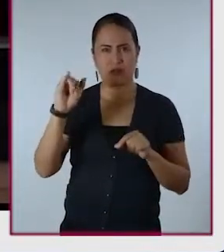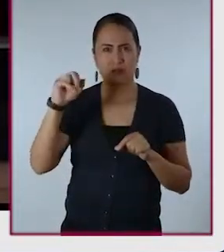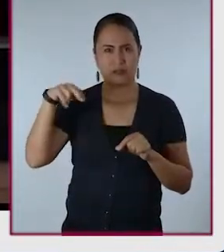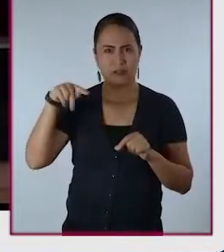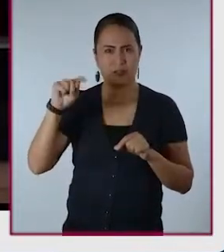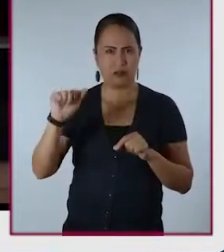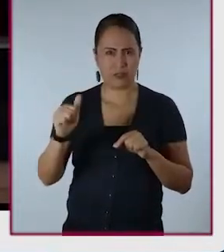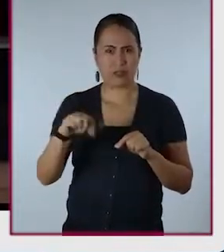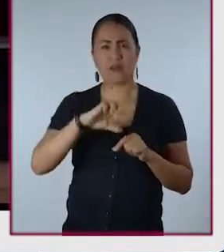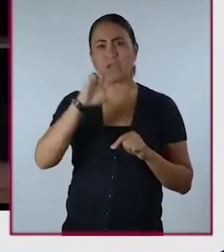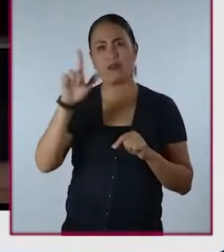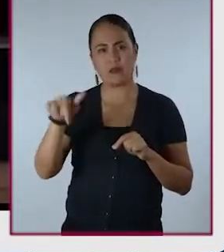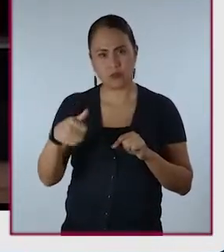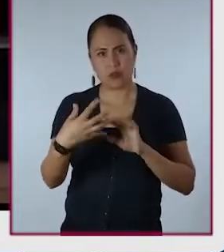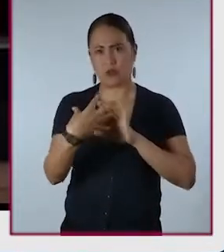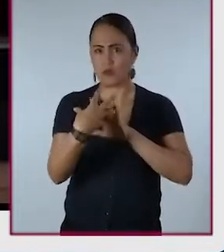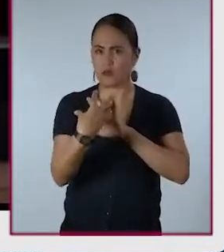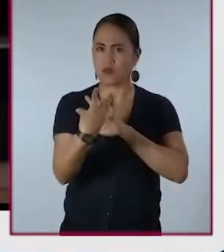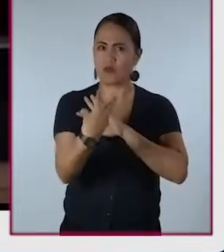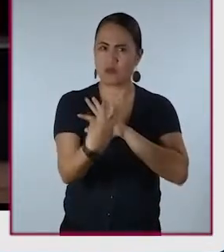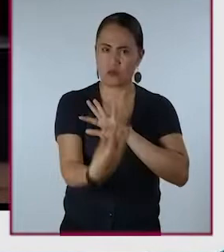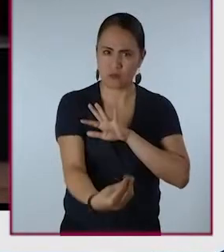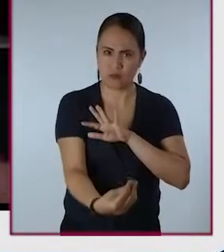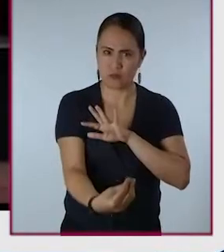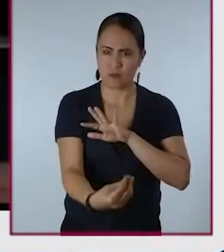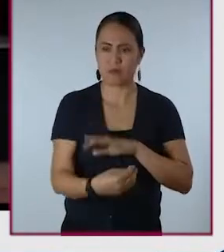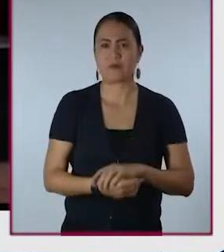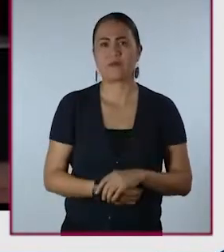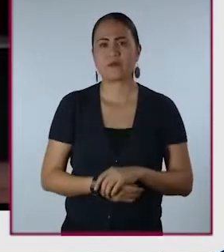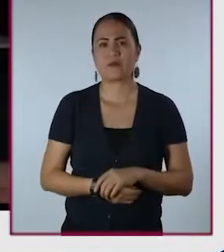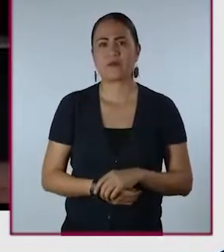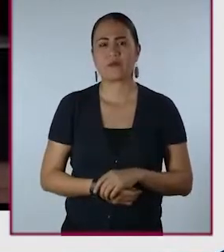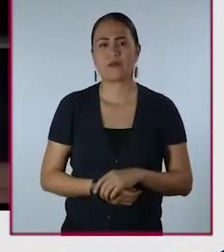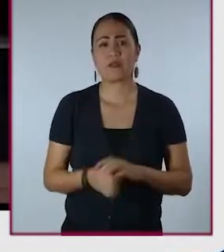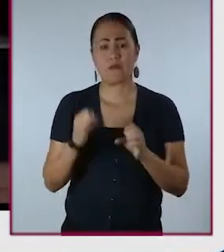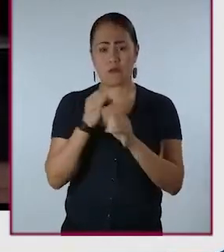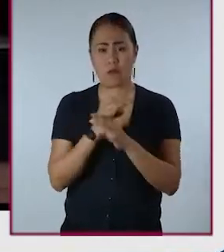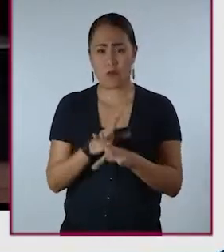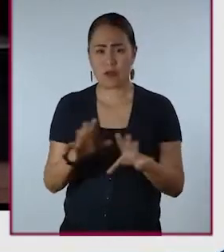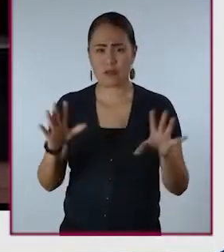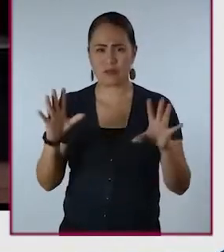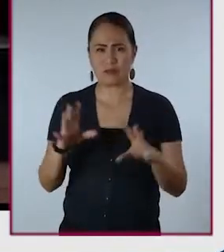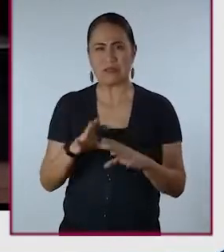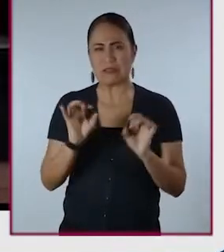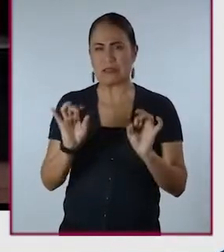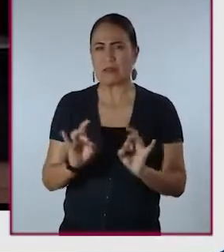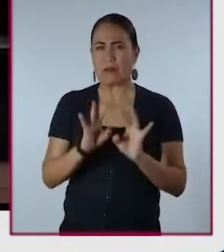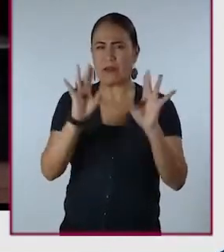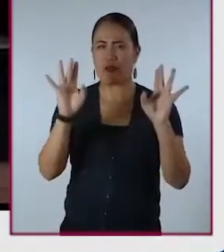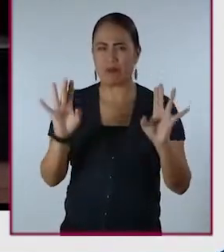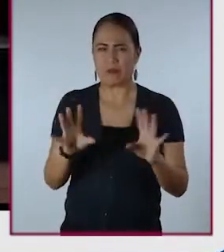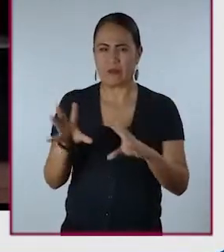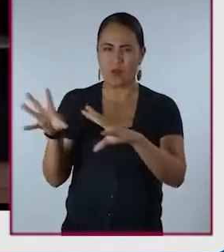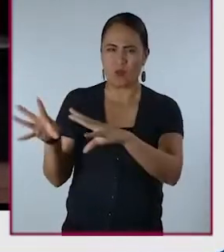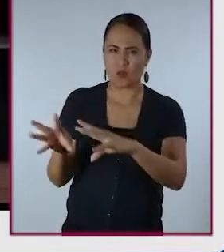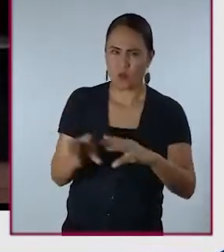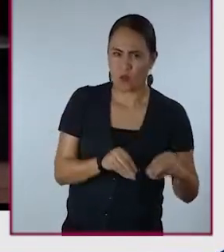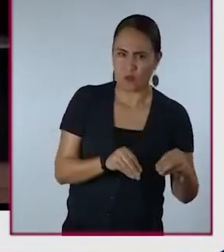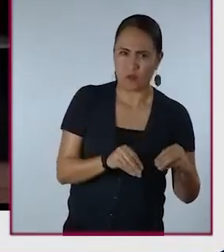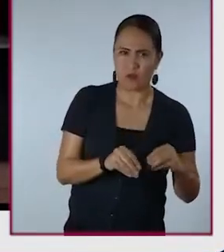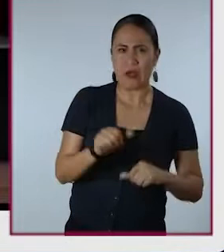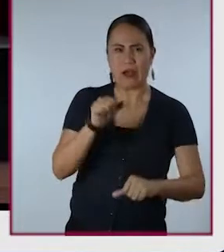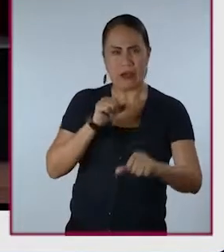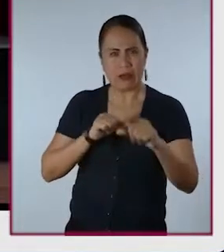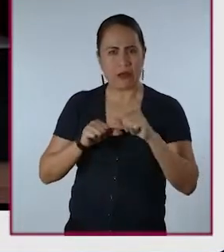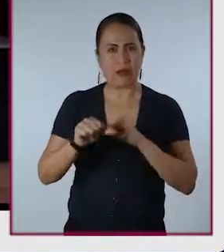entra la redundancia. Es decir, jalan los robots la cinta y la sustituyen,